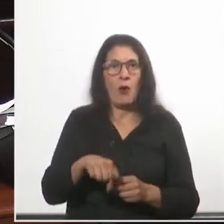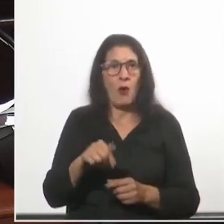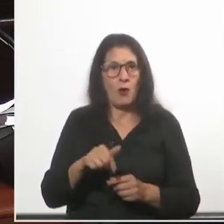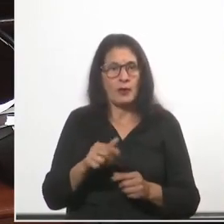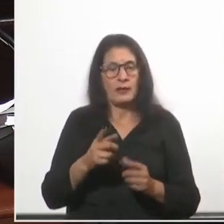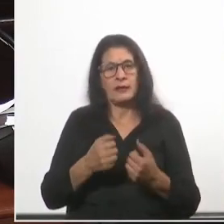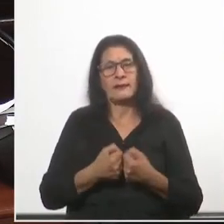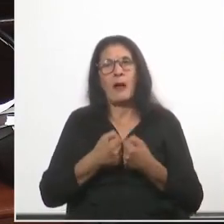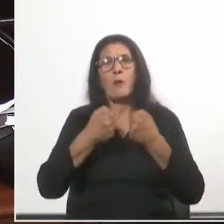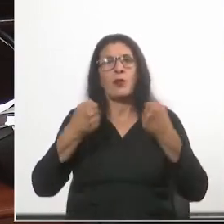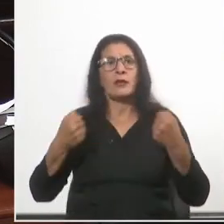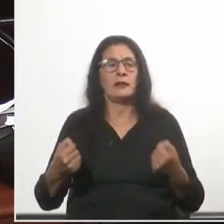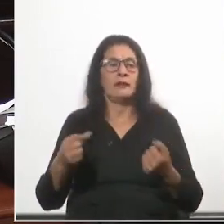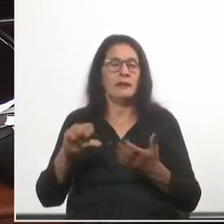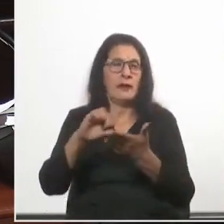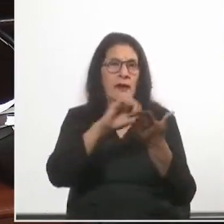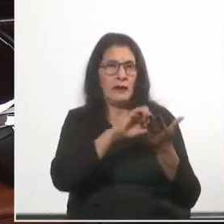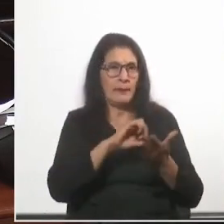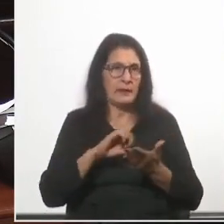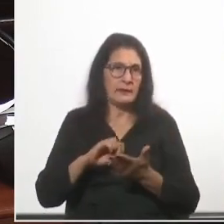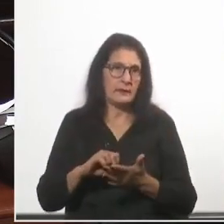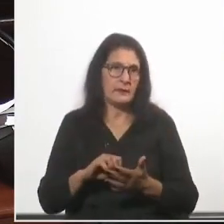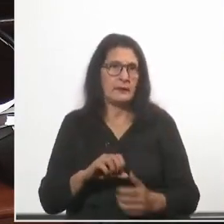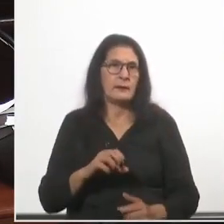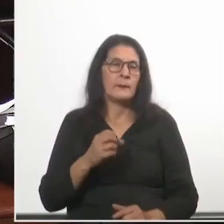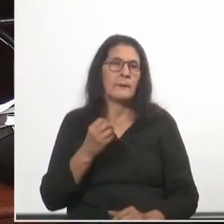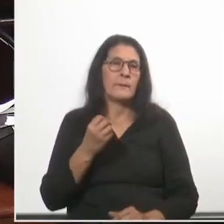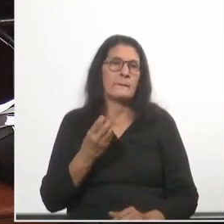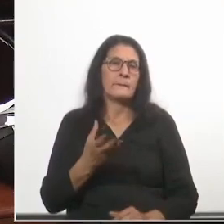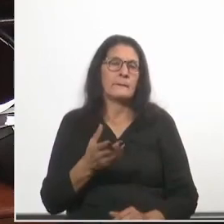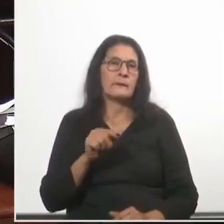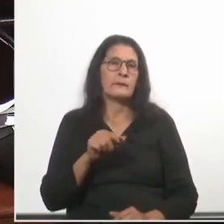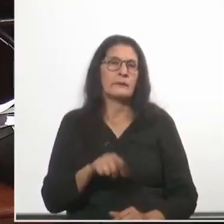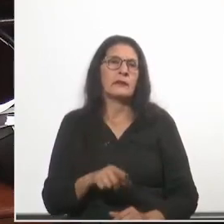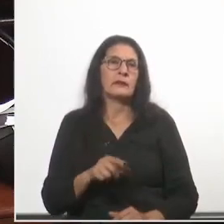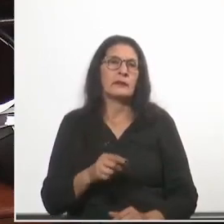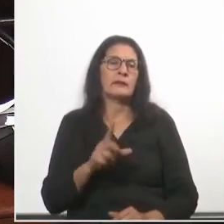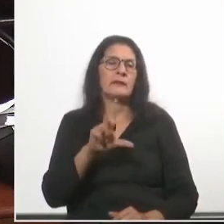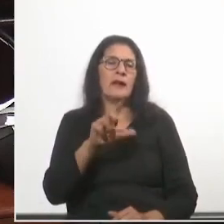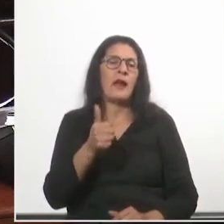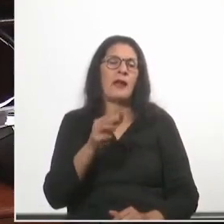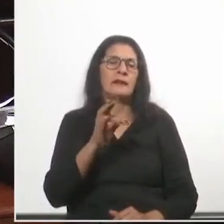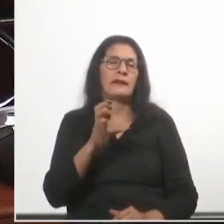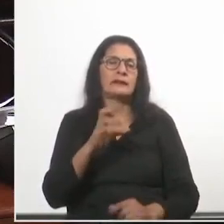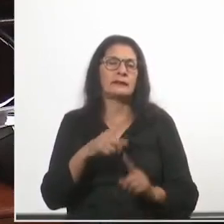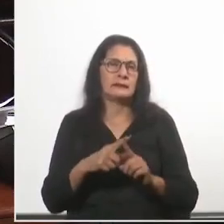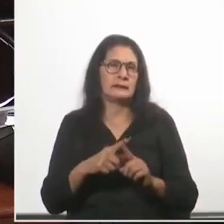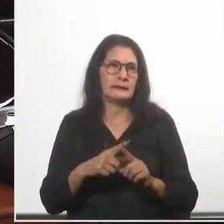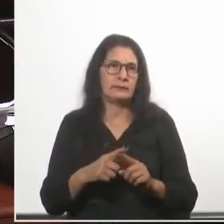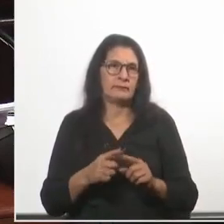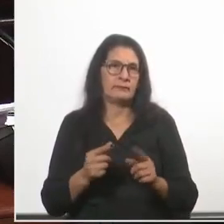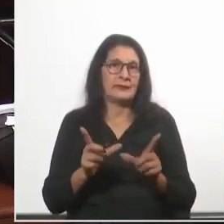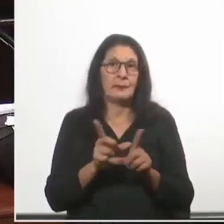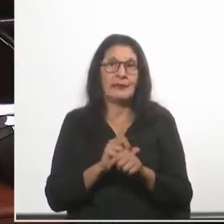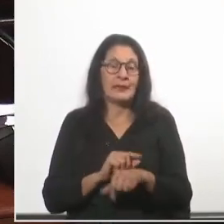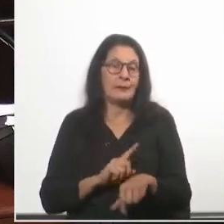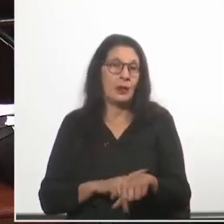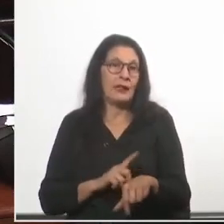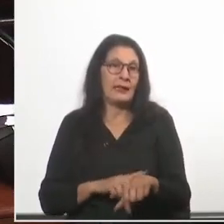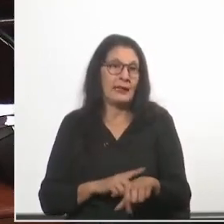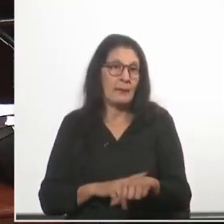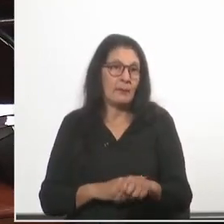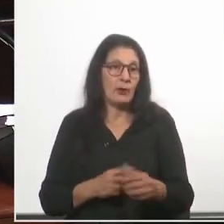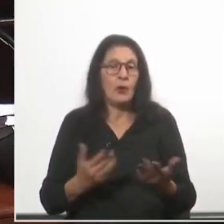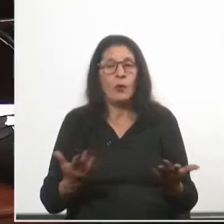muy extendida en el país, que es la Tex. Bueno, veo que se me ha acabado el